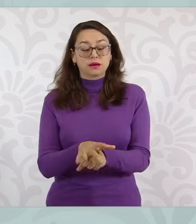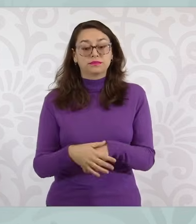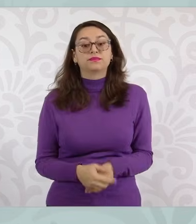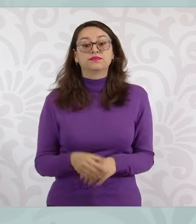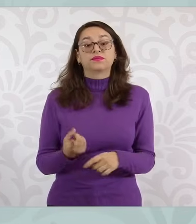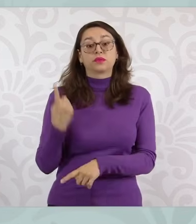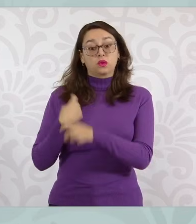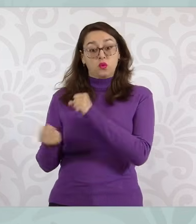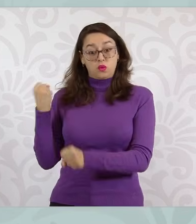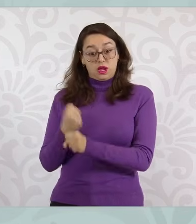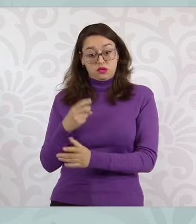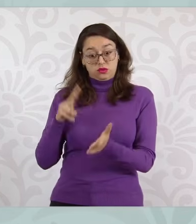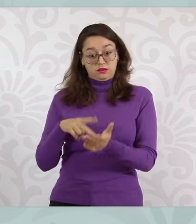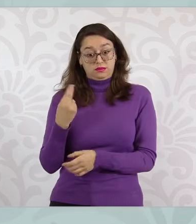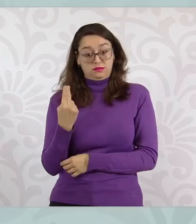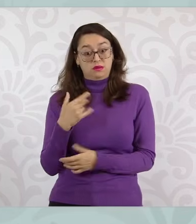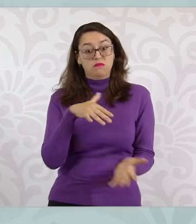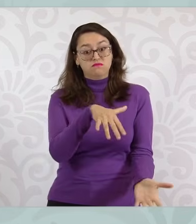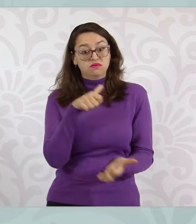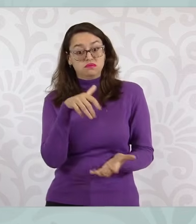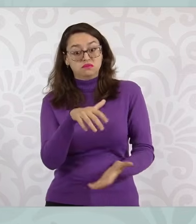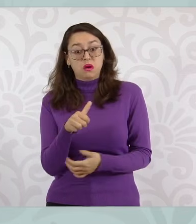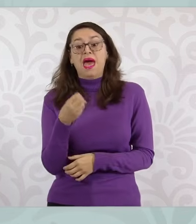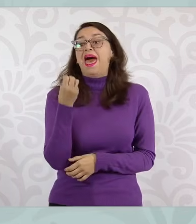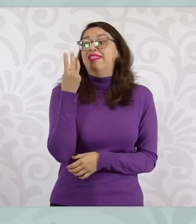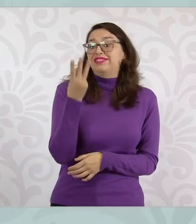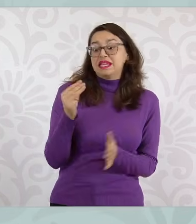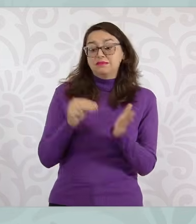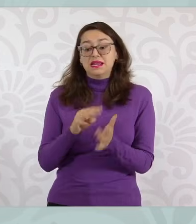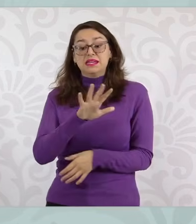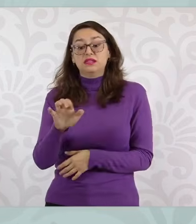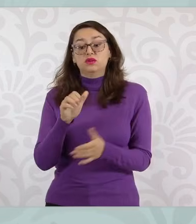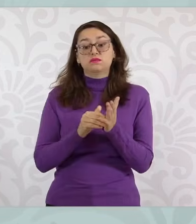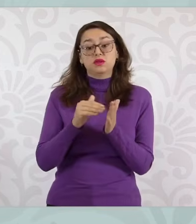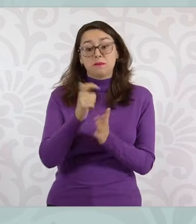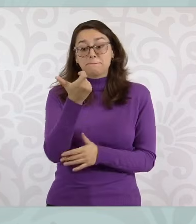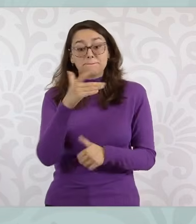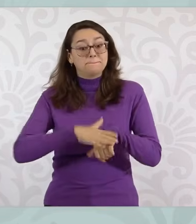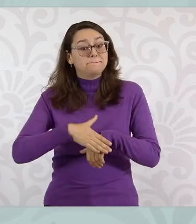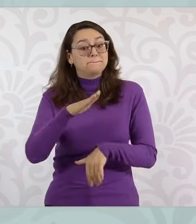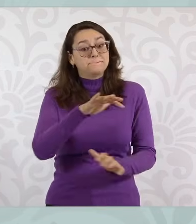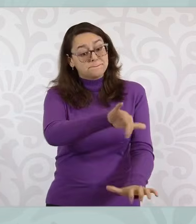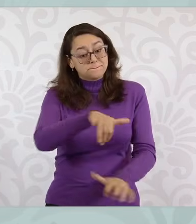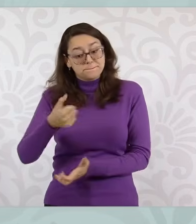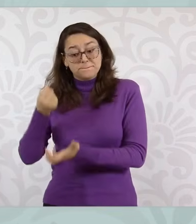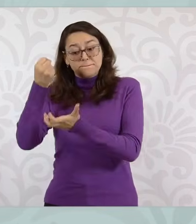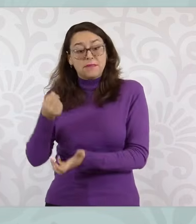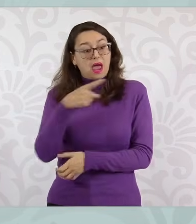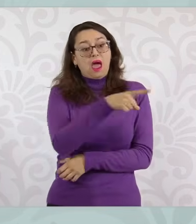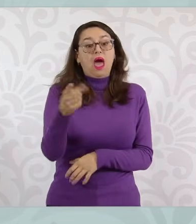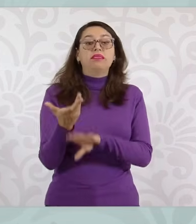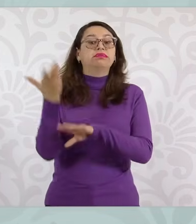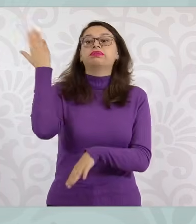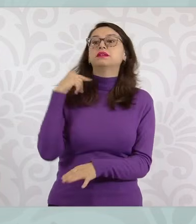en 2025 de 3,500 millones, que estamos recuperando de algunas personas que no pagaban por el